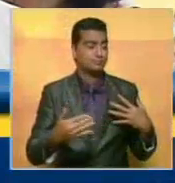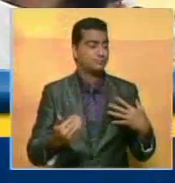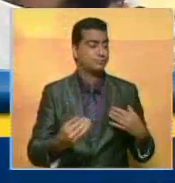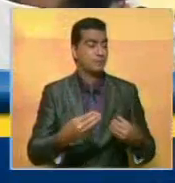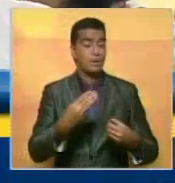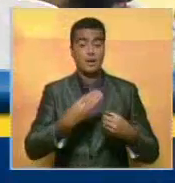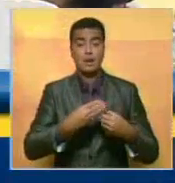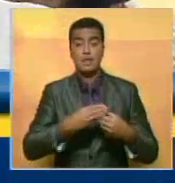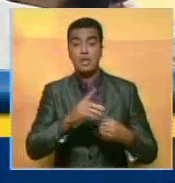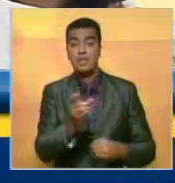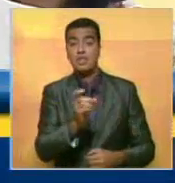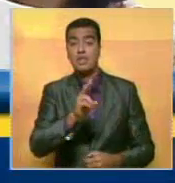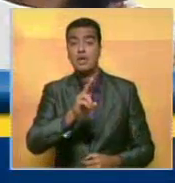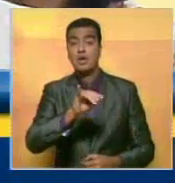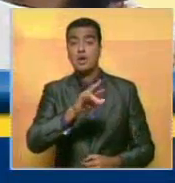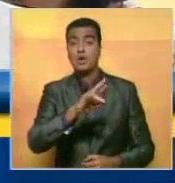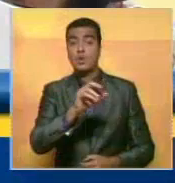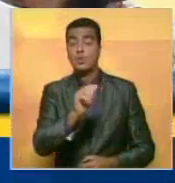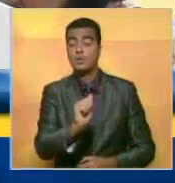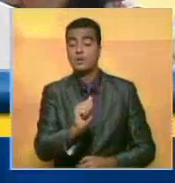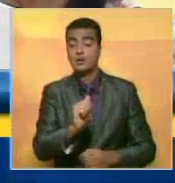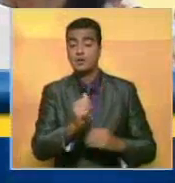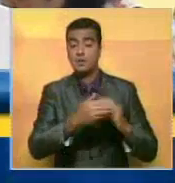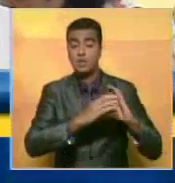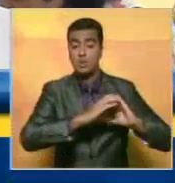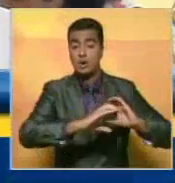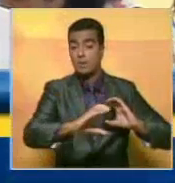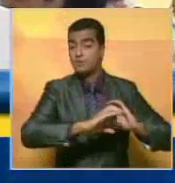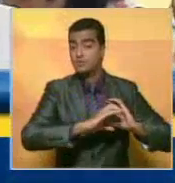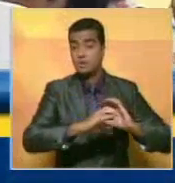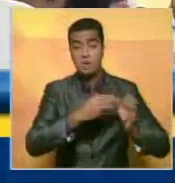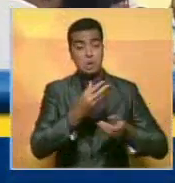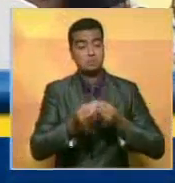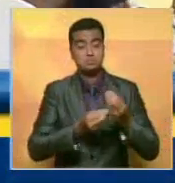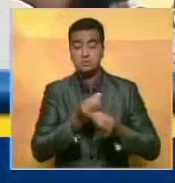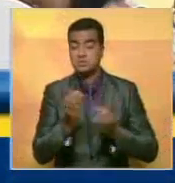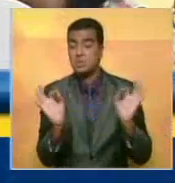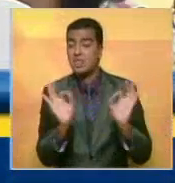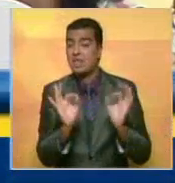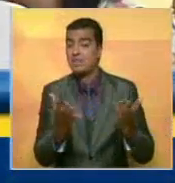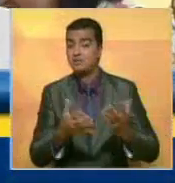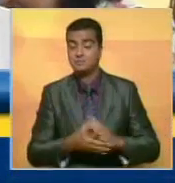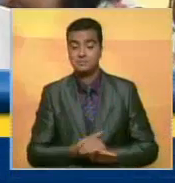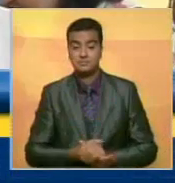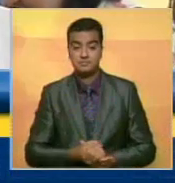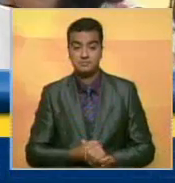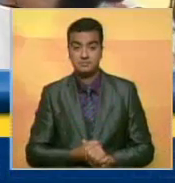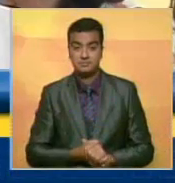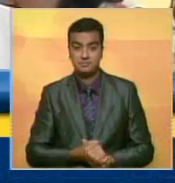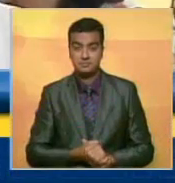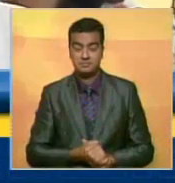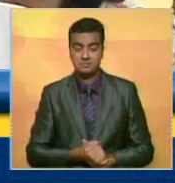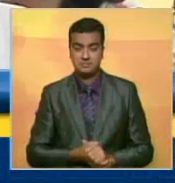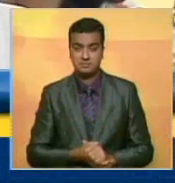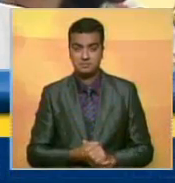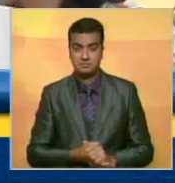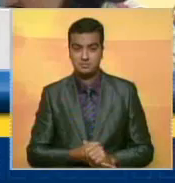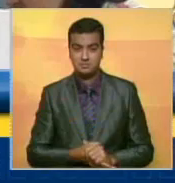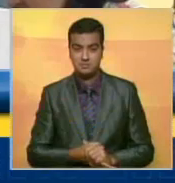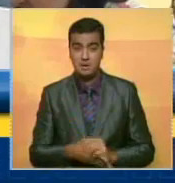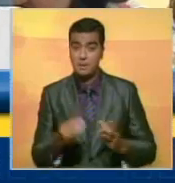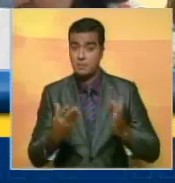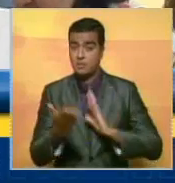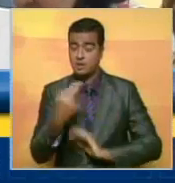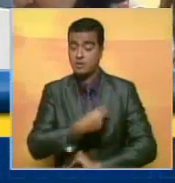de Cuira, con todos los sistemas de acueducto que no se han construido. Es muy importante que eso